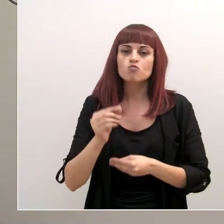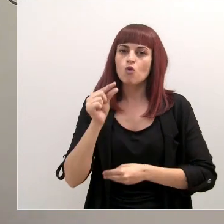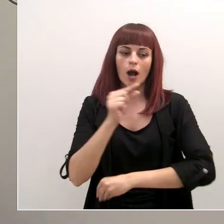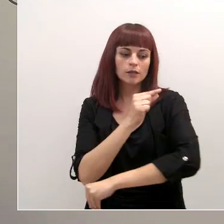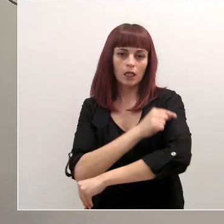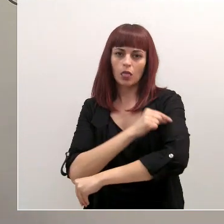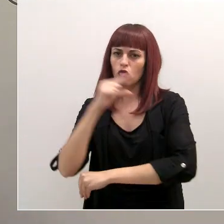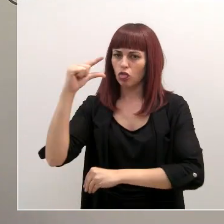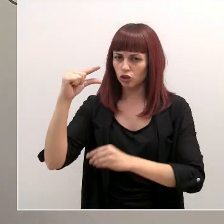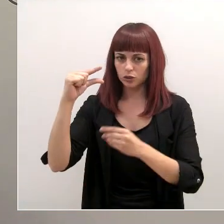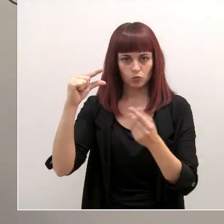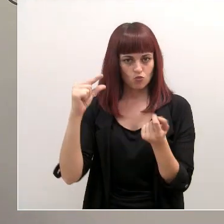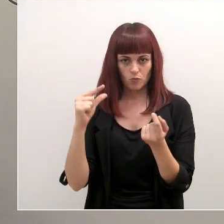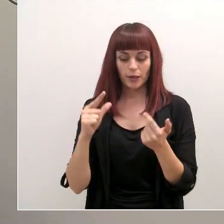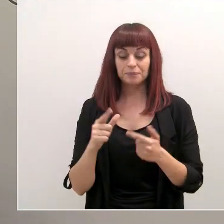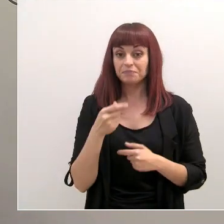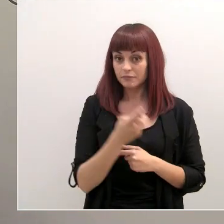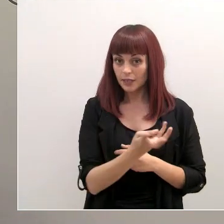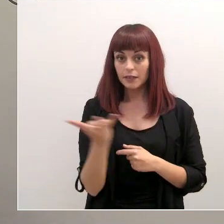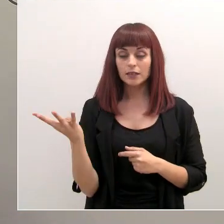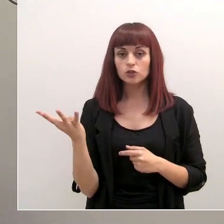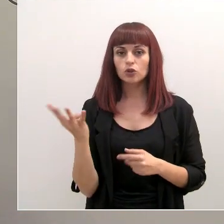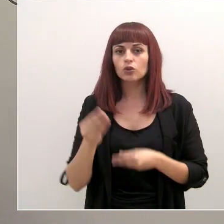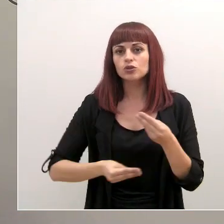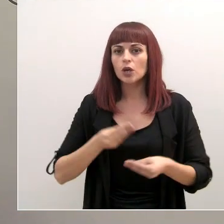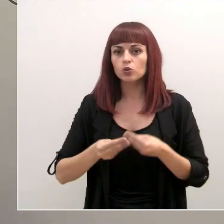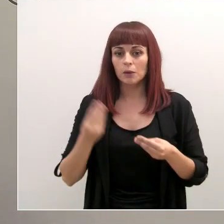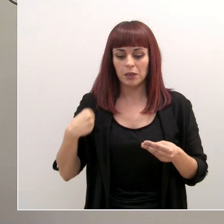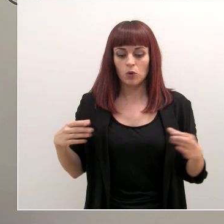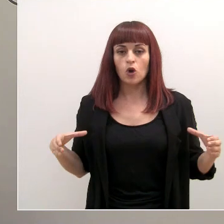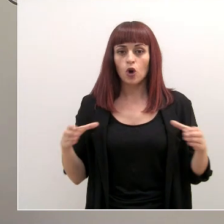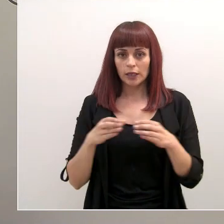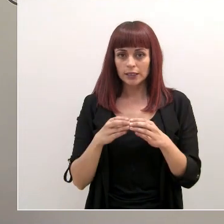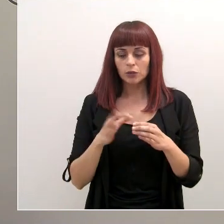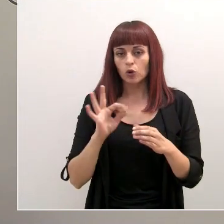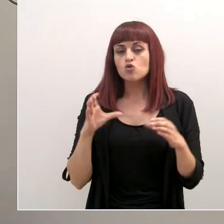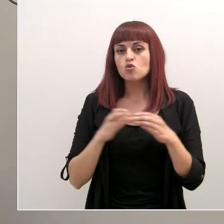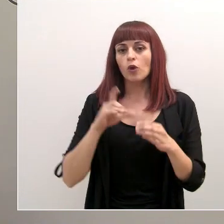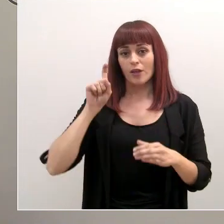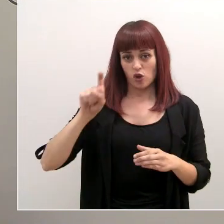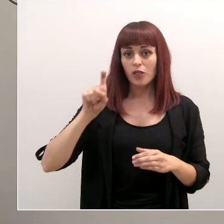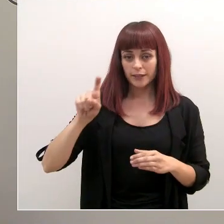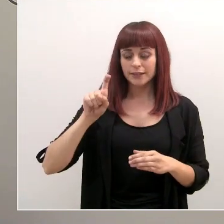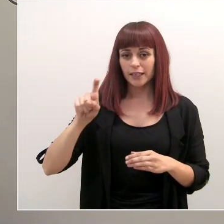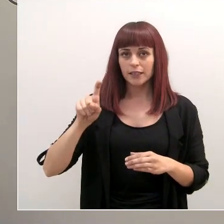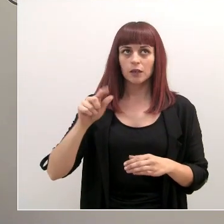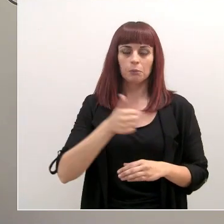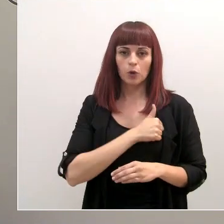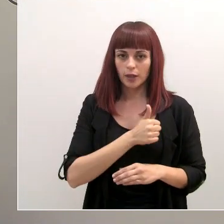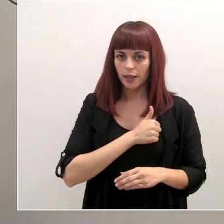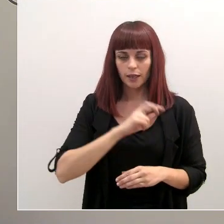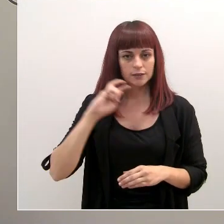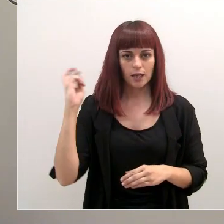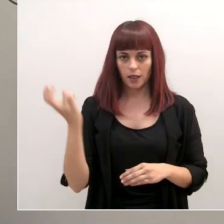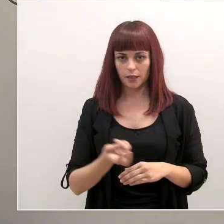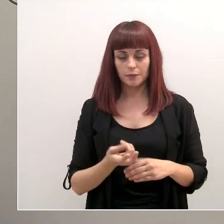dosis. Y el resto se utilizan en los colectivos de grupos de docentes, policía,